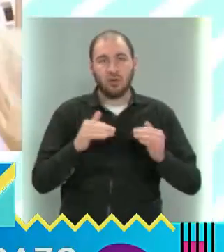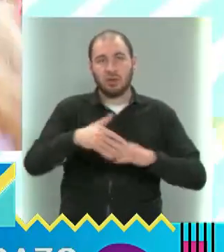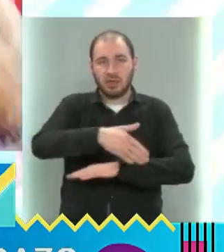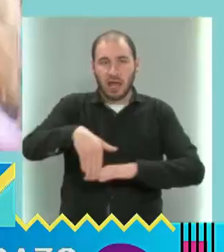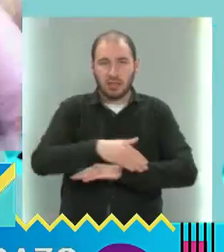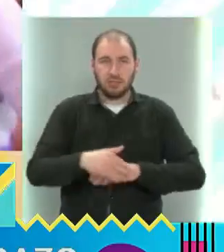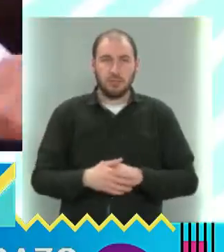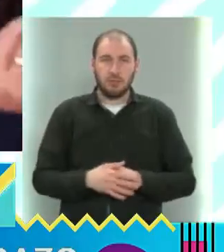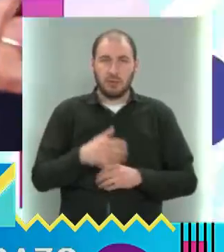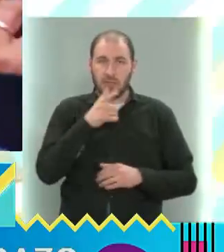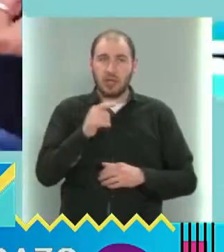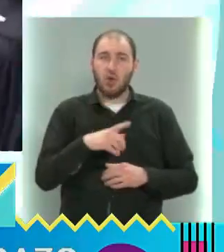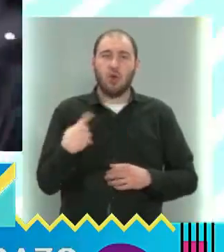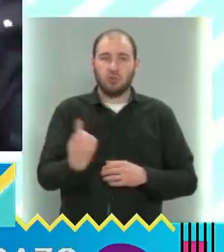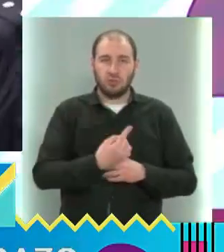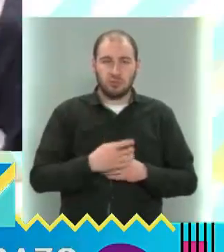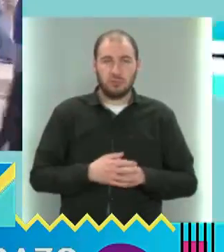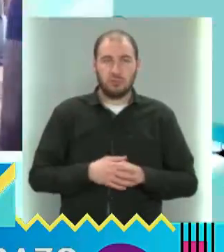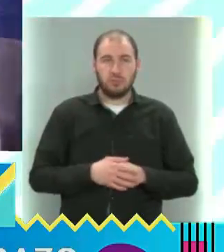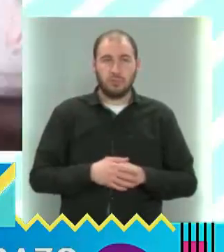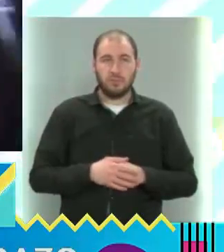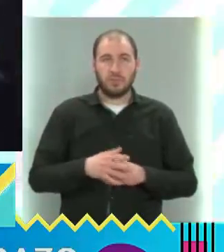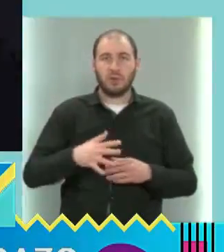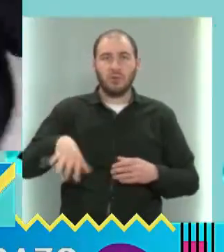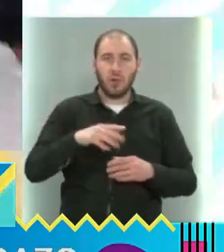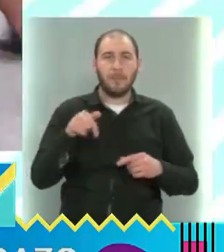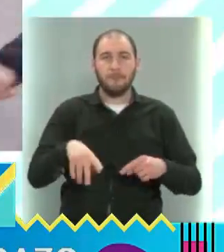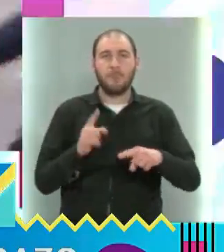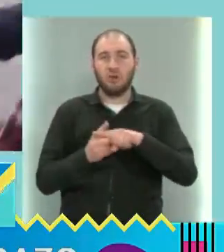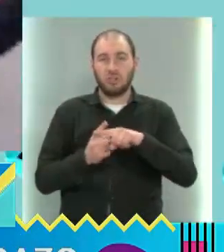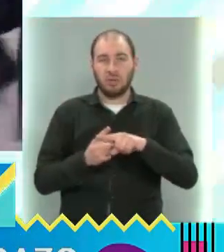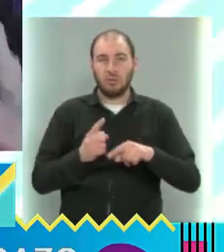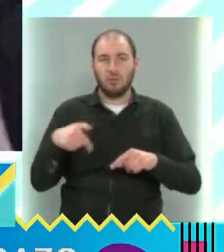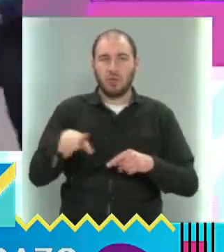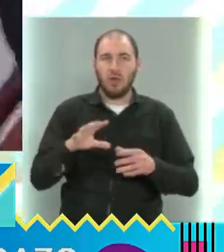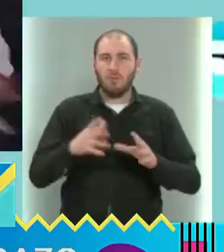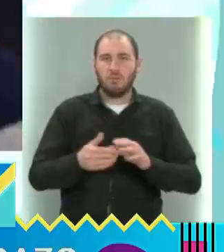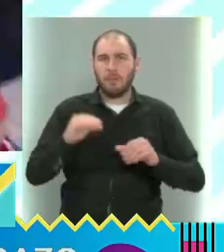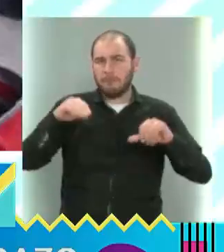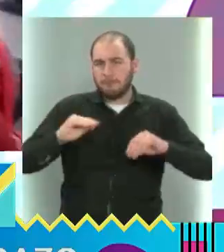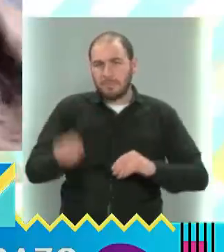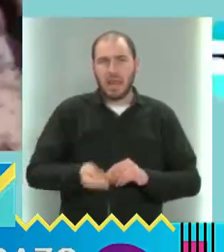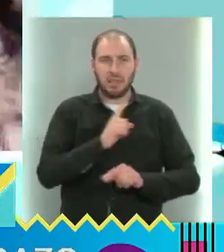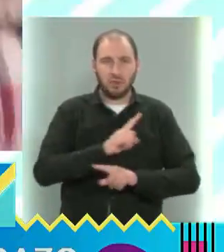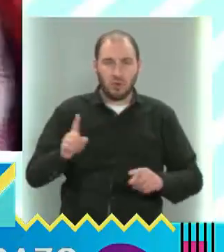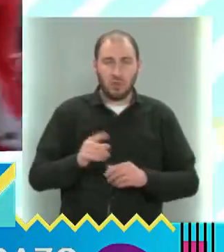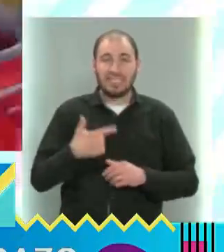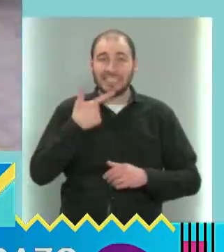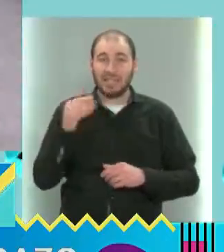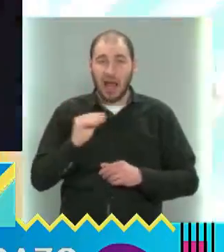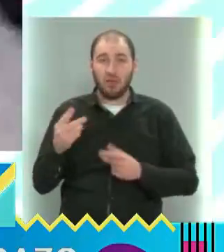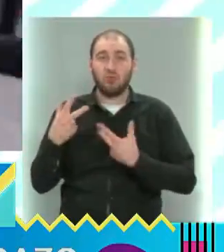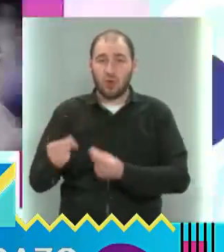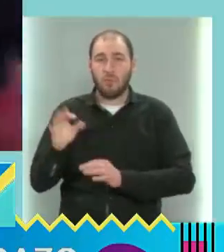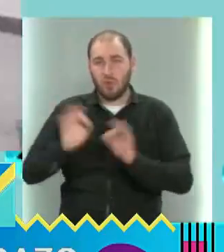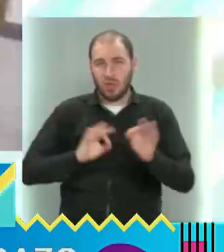calles. Entonces, para nosotras, en realidad, el escenario es positivo, no concebimos un escenario de derrota, incluso aunque el Senado rechace